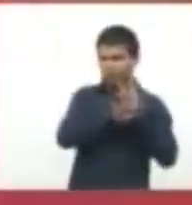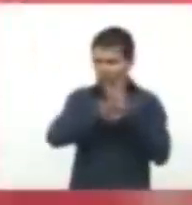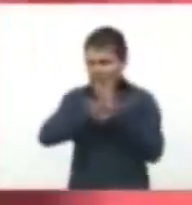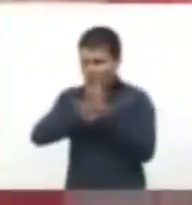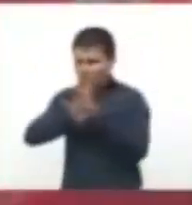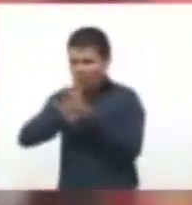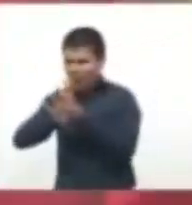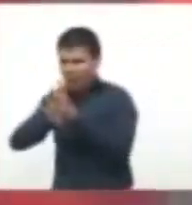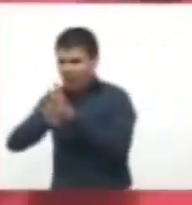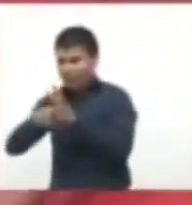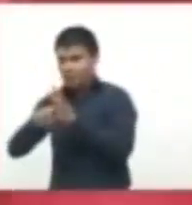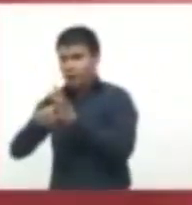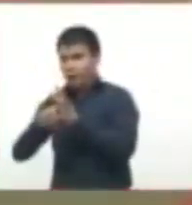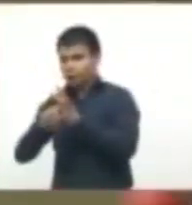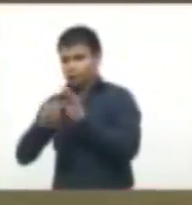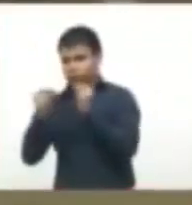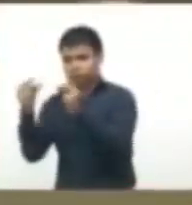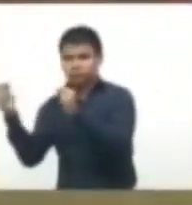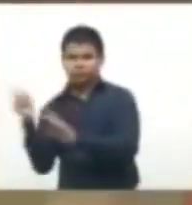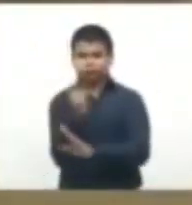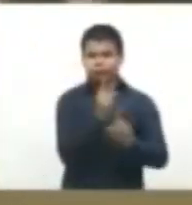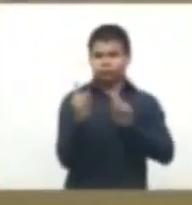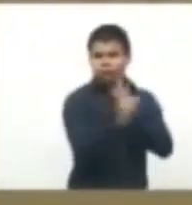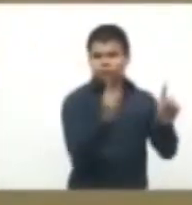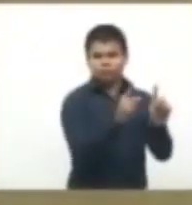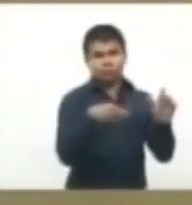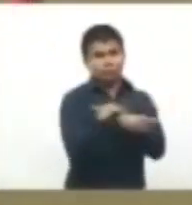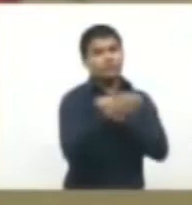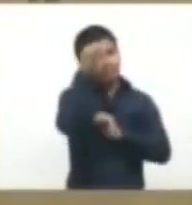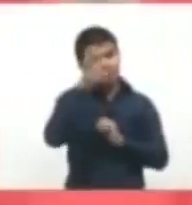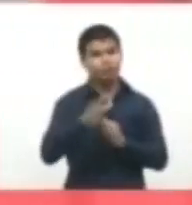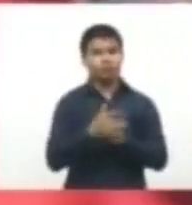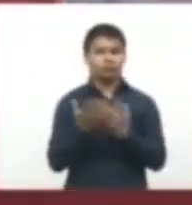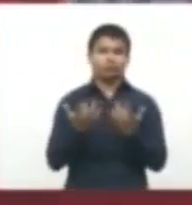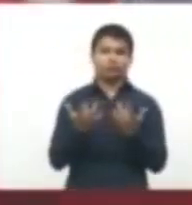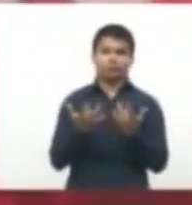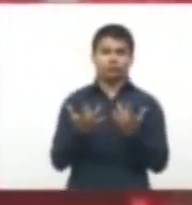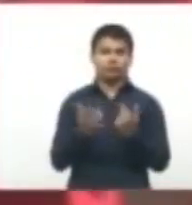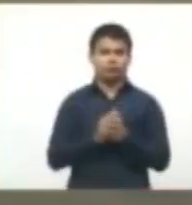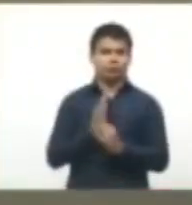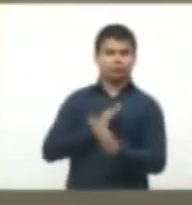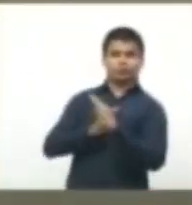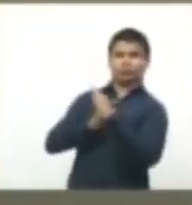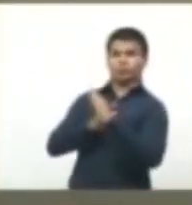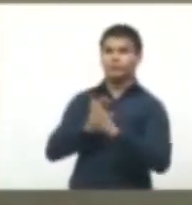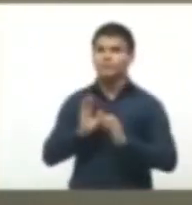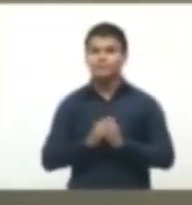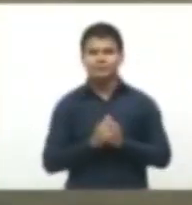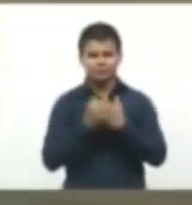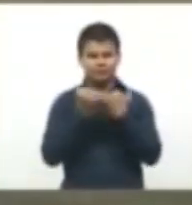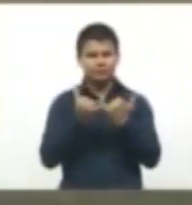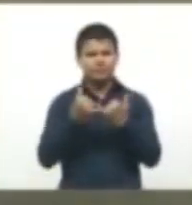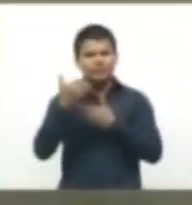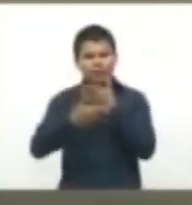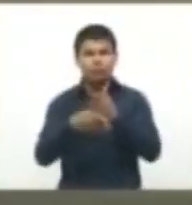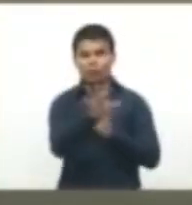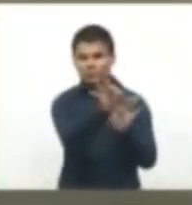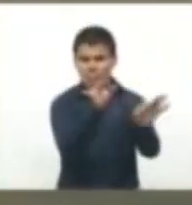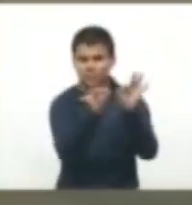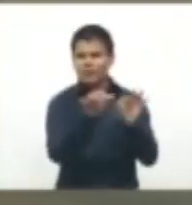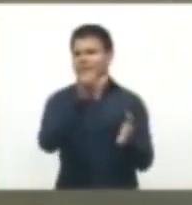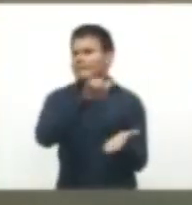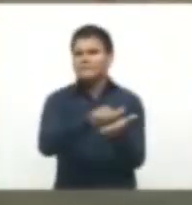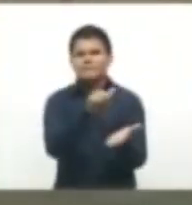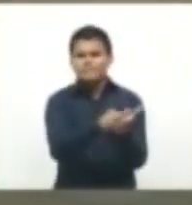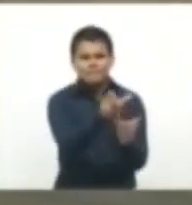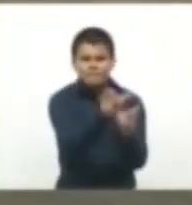Ante Carabobo, Junior quiere librar la batalla y en la heroica, el comandante Gamero ha dispuesto de los mismos guerreros que